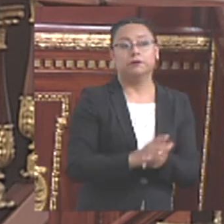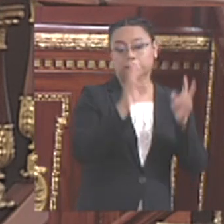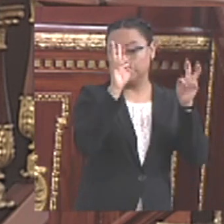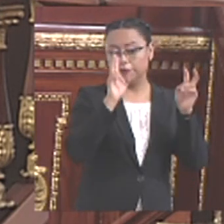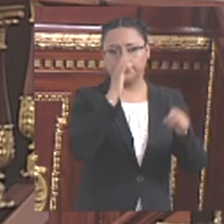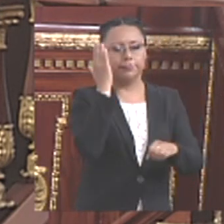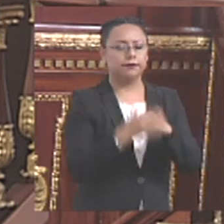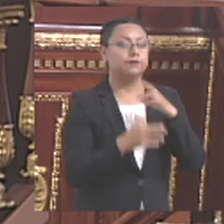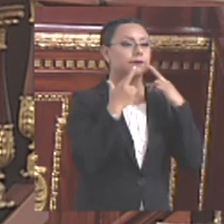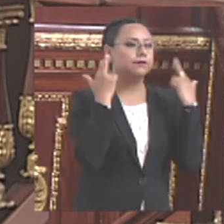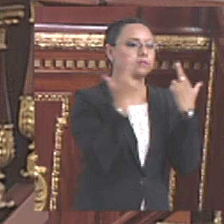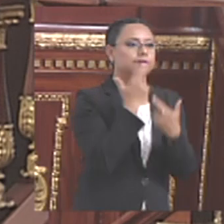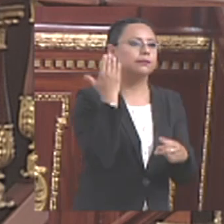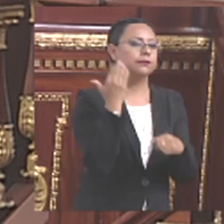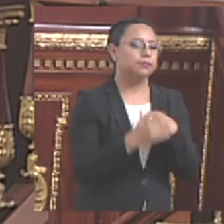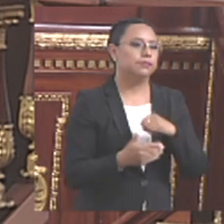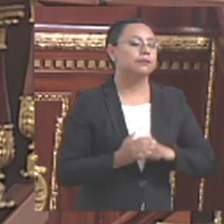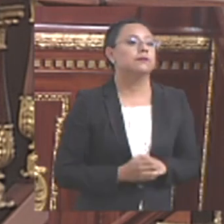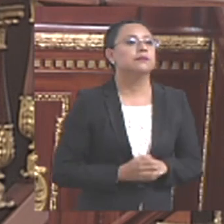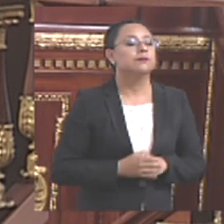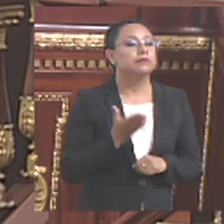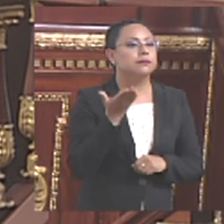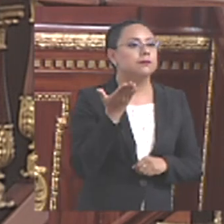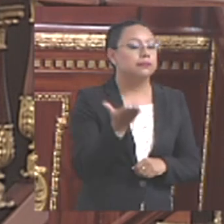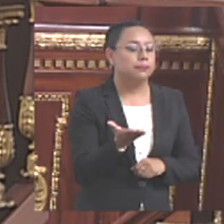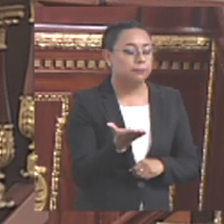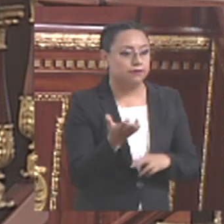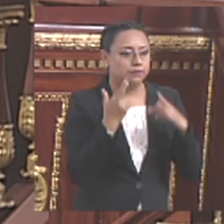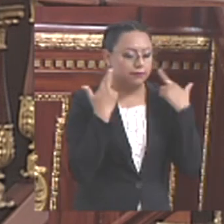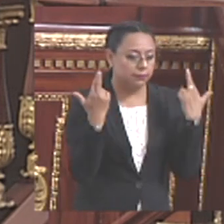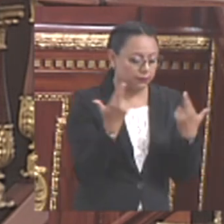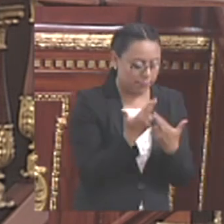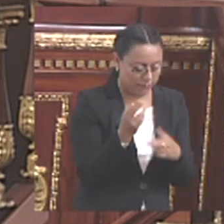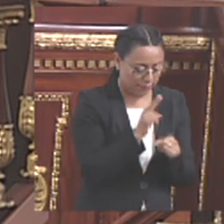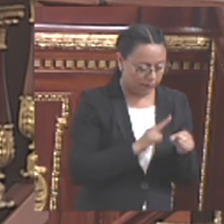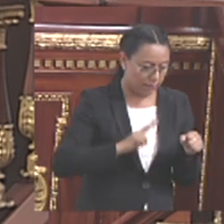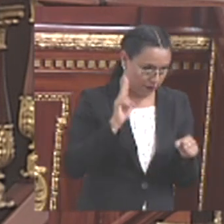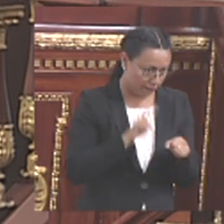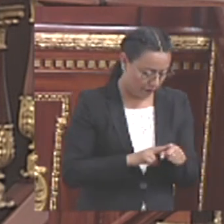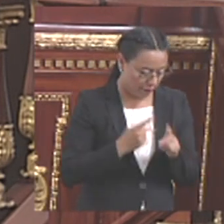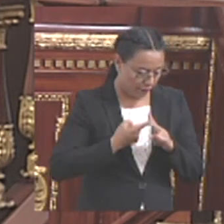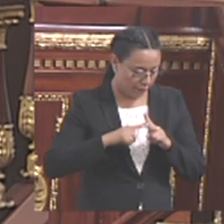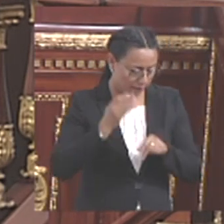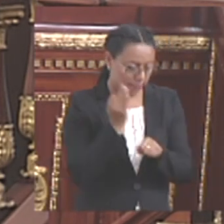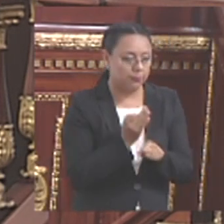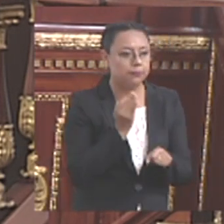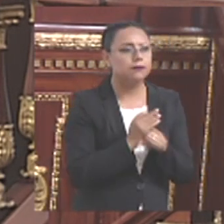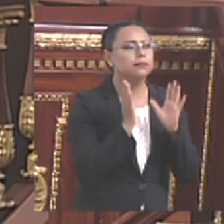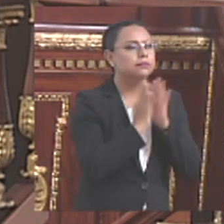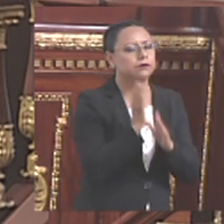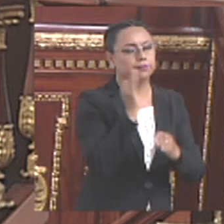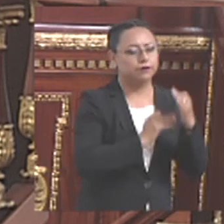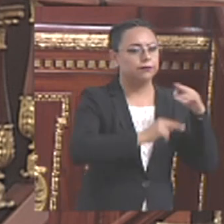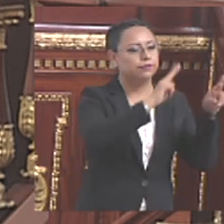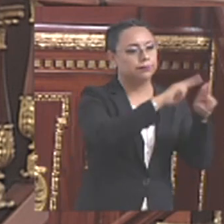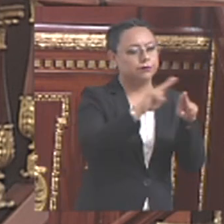sesión solemne y se cita para la sesión ordinaria que iniciará enseguida, por lo que se les solicita permanecer en sus lugares.